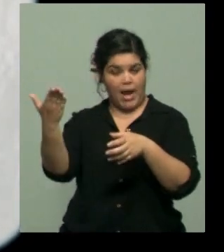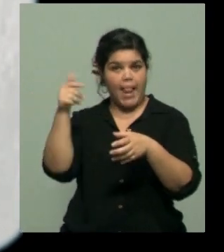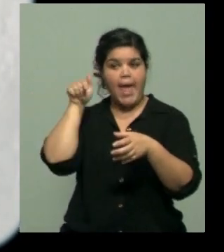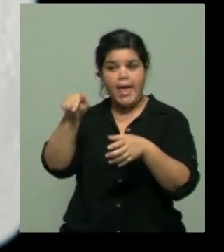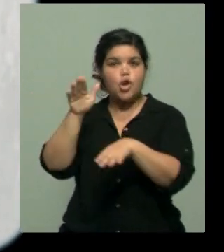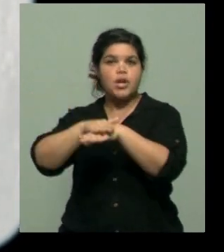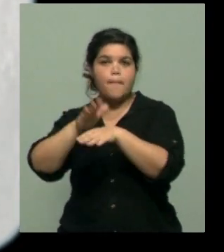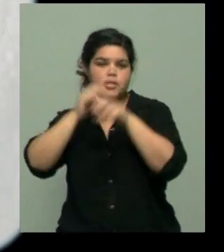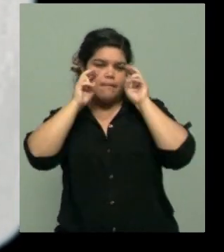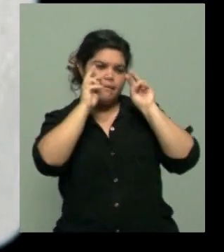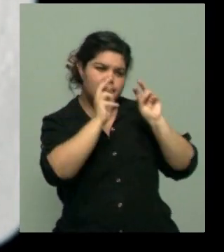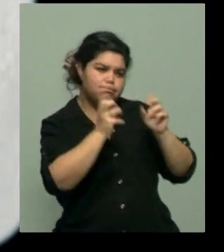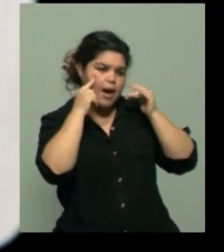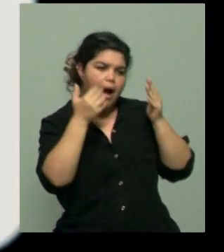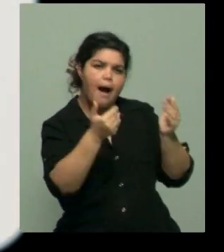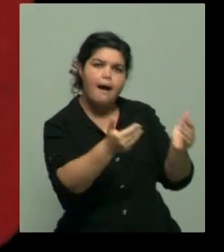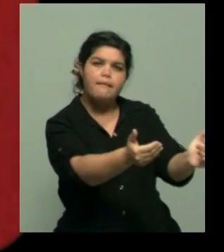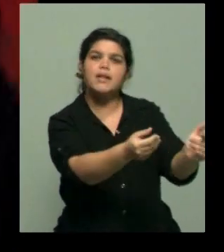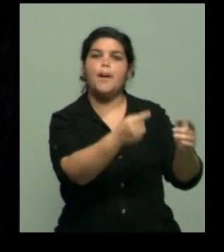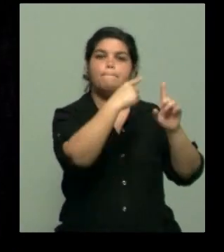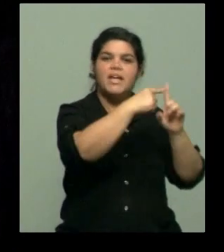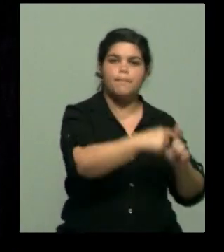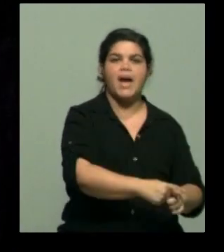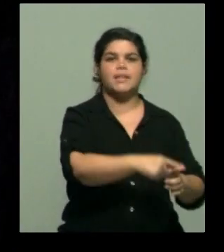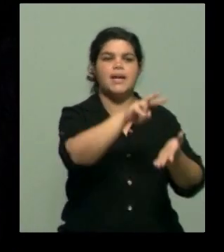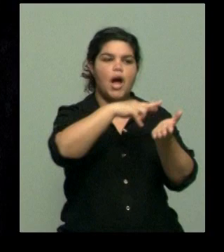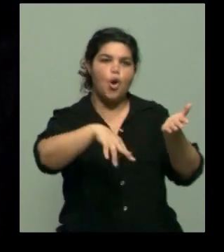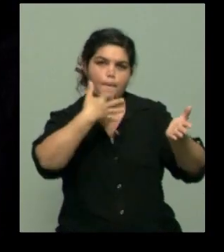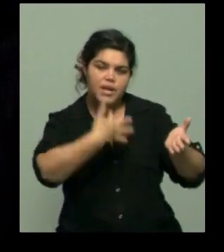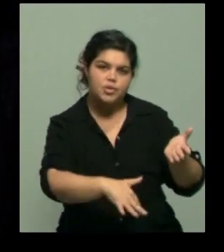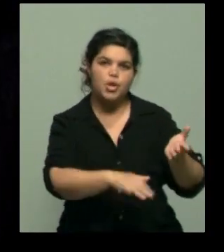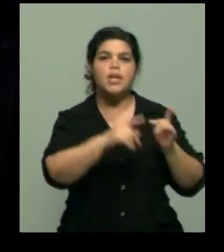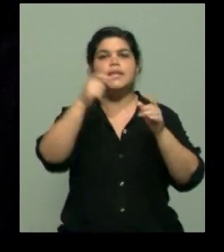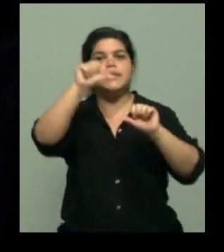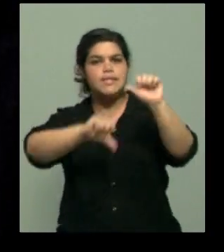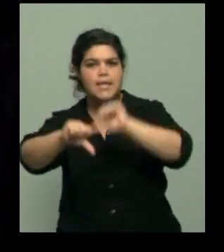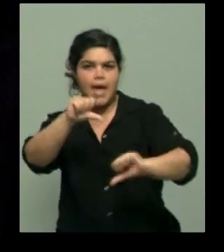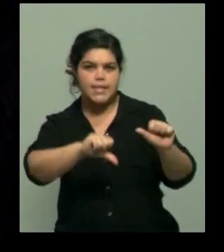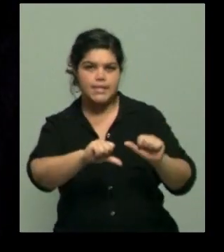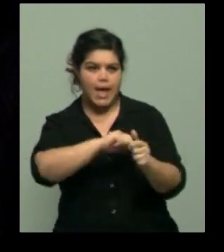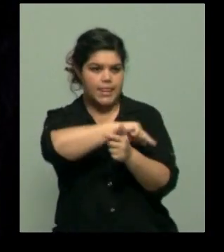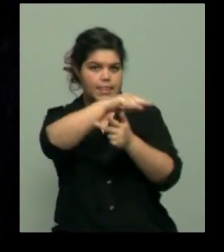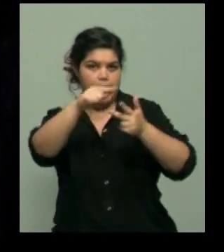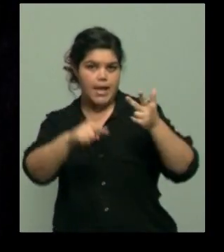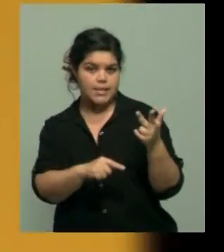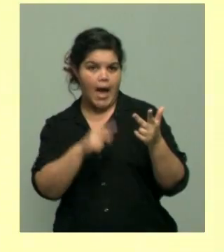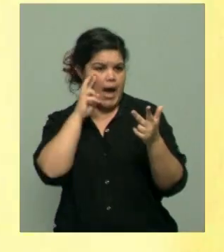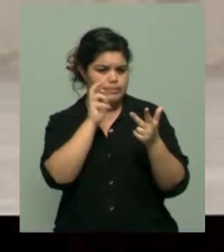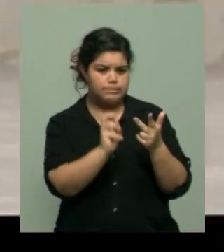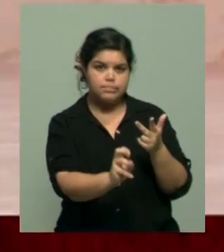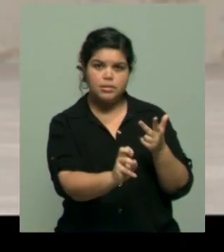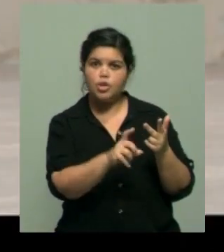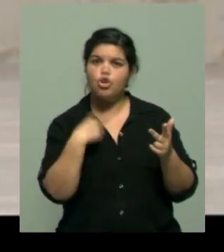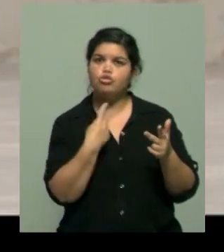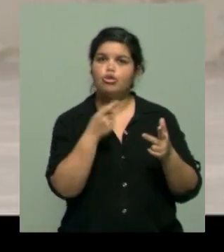miden esto en el campo de la matemática, la comprensión lectora y la ciencia. Y nuestro país está muy por debajo de lo deseado